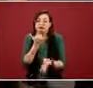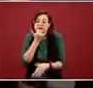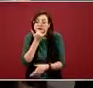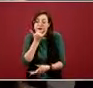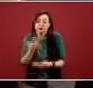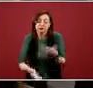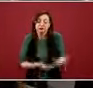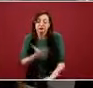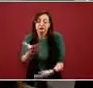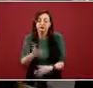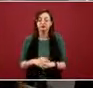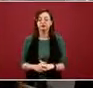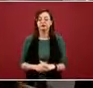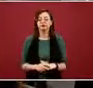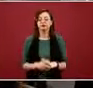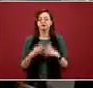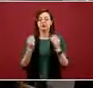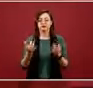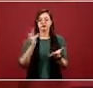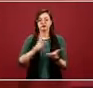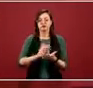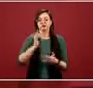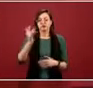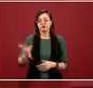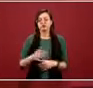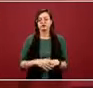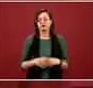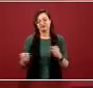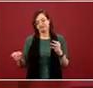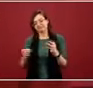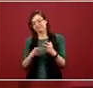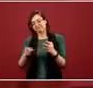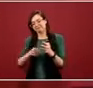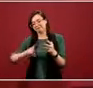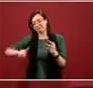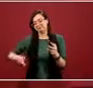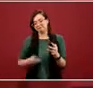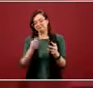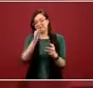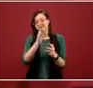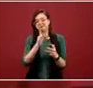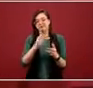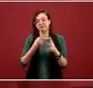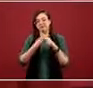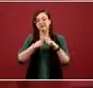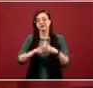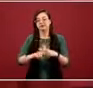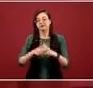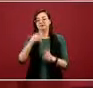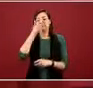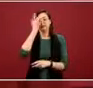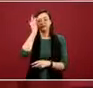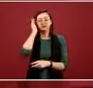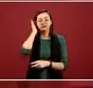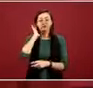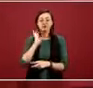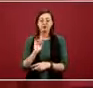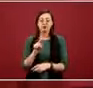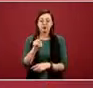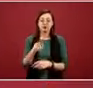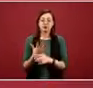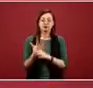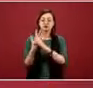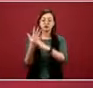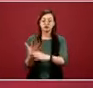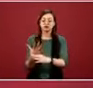Con mucho gusto, muchas gracias por sus preguntas. Empecemos por la última y primero aclarando lo que usted afirma,